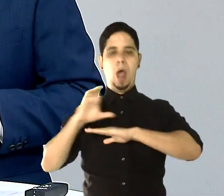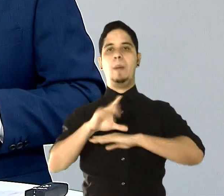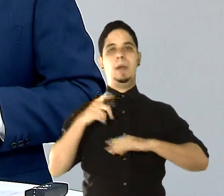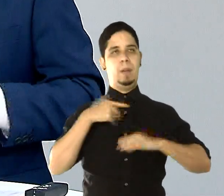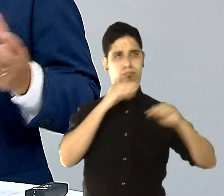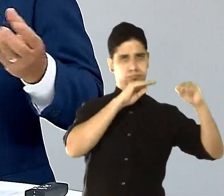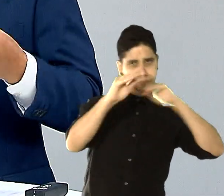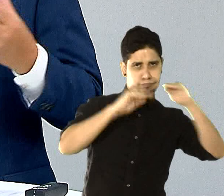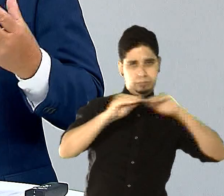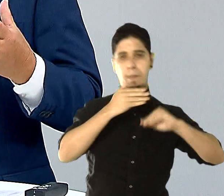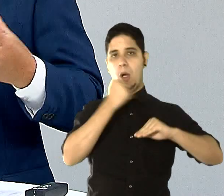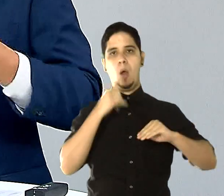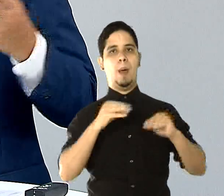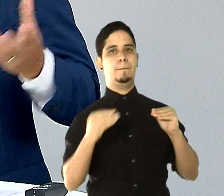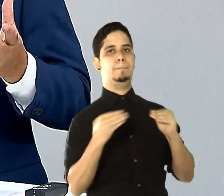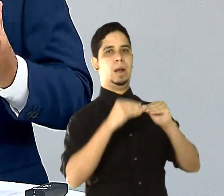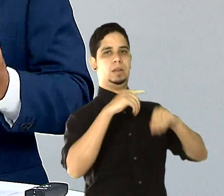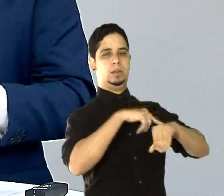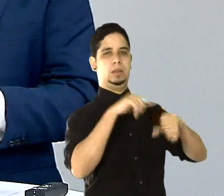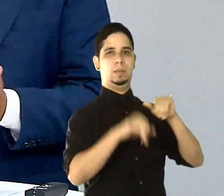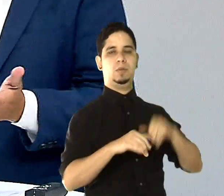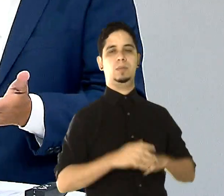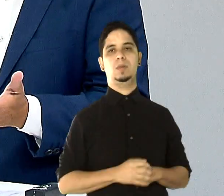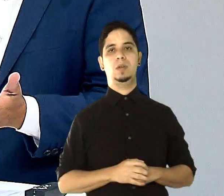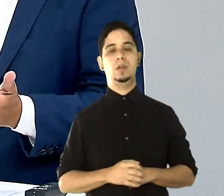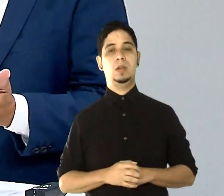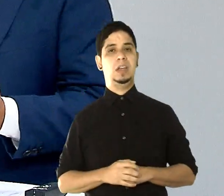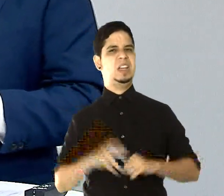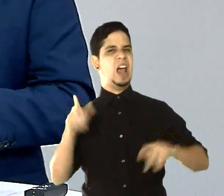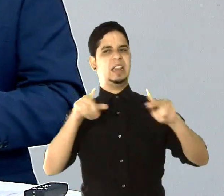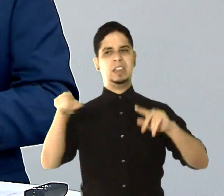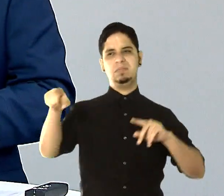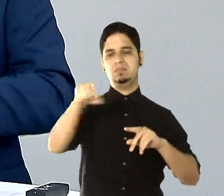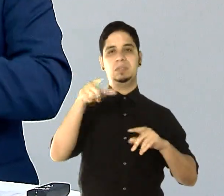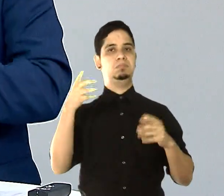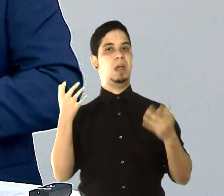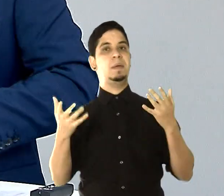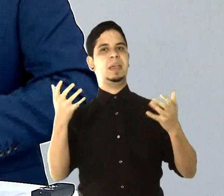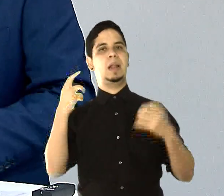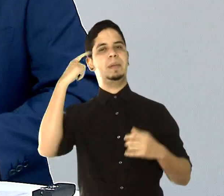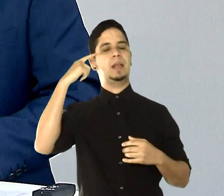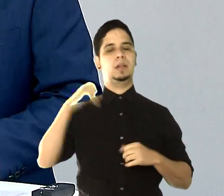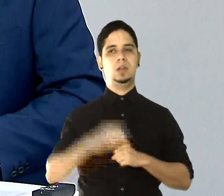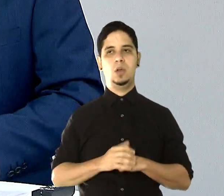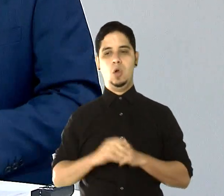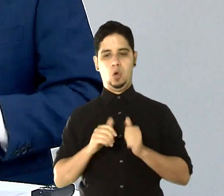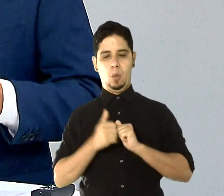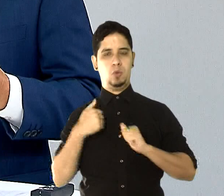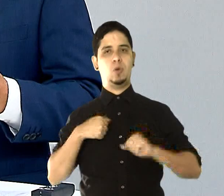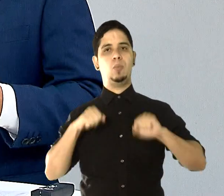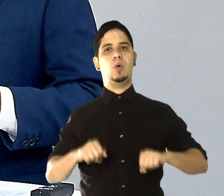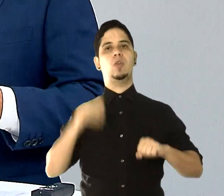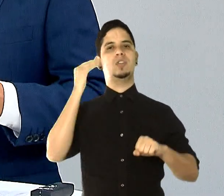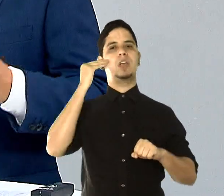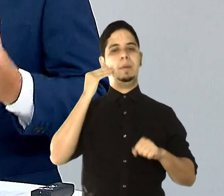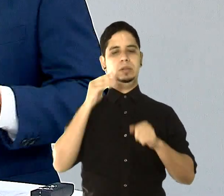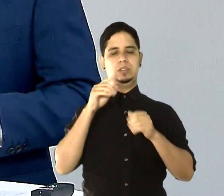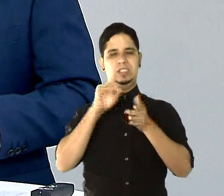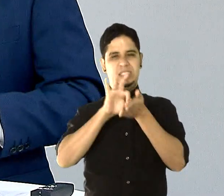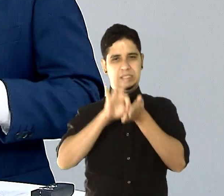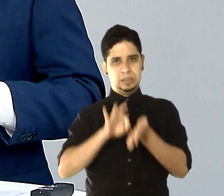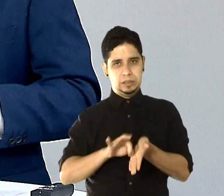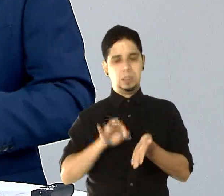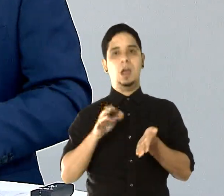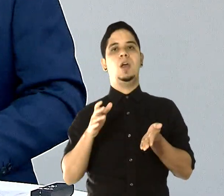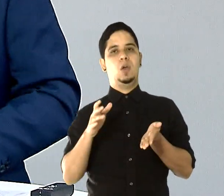en su hogar, bueno, yo quiero ver en dólares y centavos cómo se distribuye ese dinero. Nosotros para ello le hemos pedido a COR3 que nos envíe